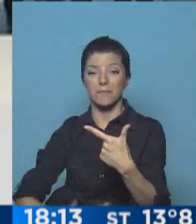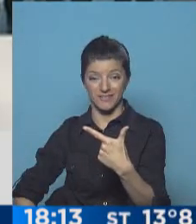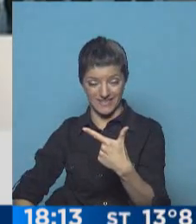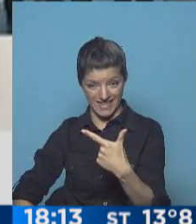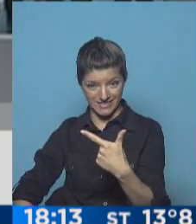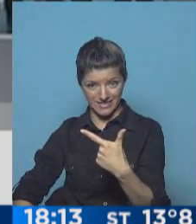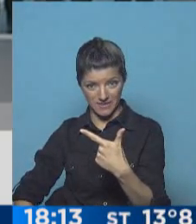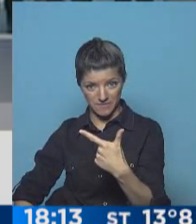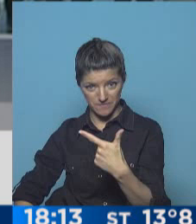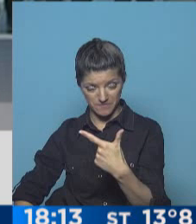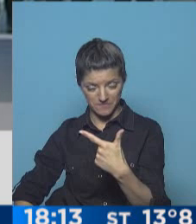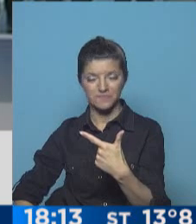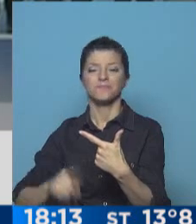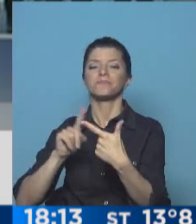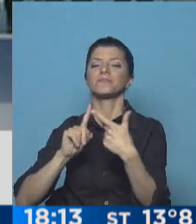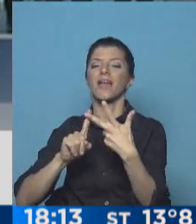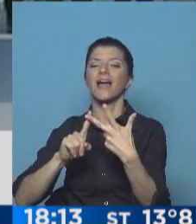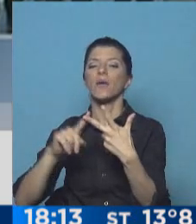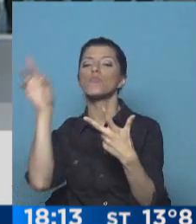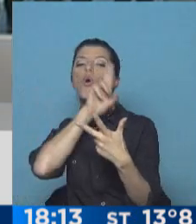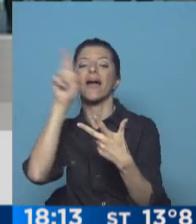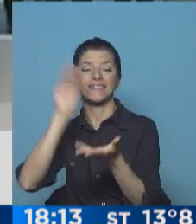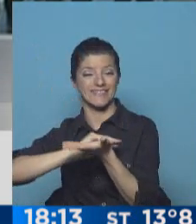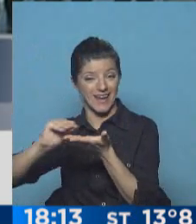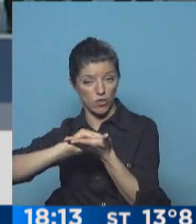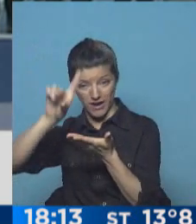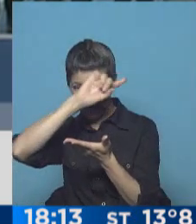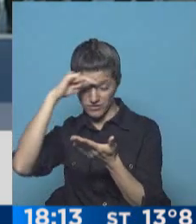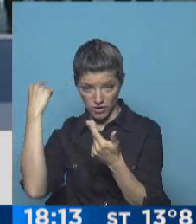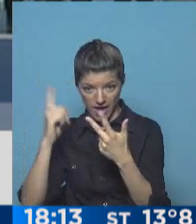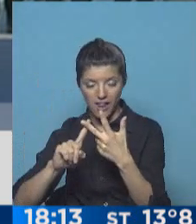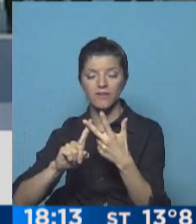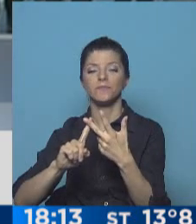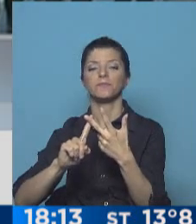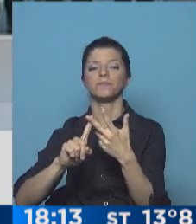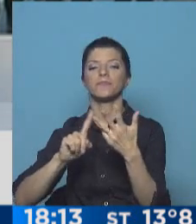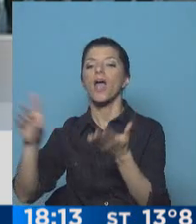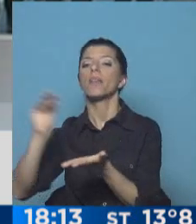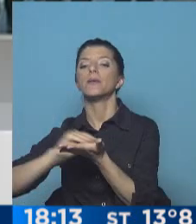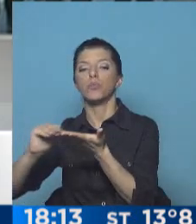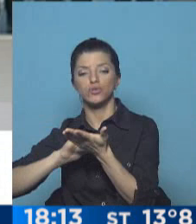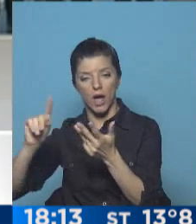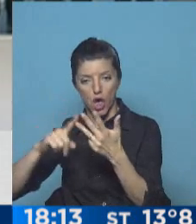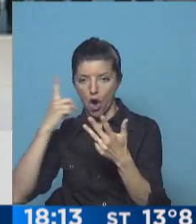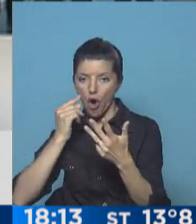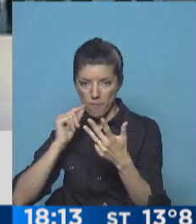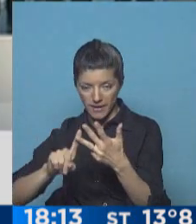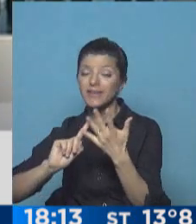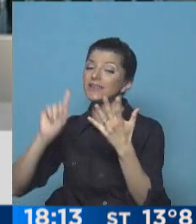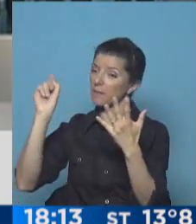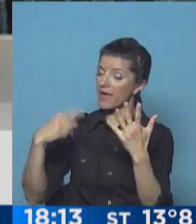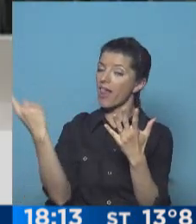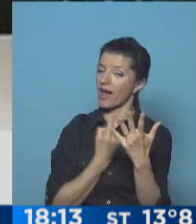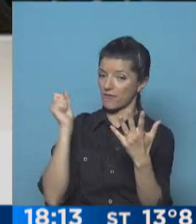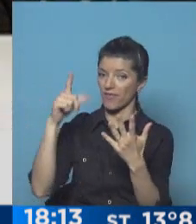Gustavo Andrés Lipovich, la senadora nacional Aide Giri, el diputado Fabián Franchoni y también la jefa regional de